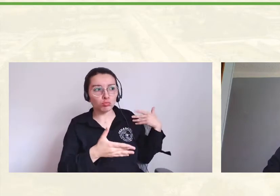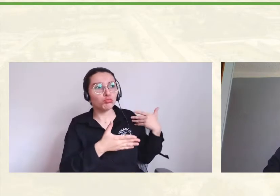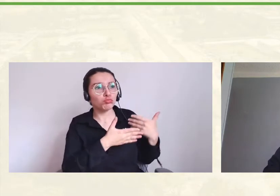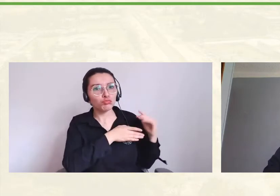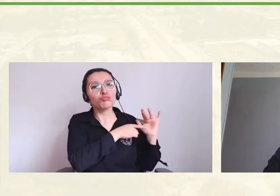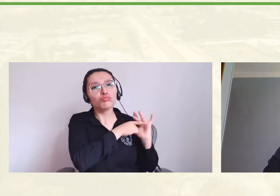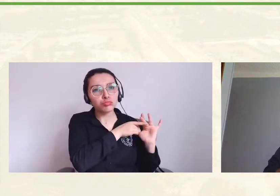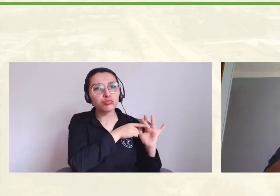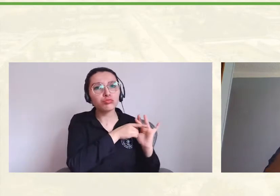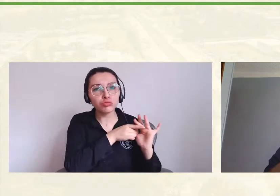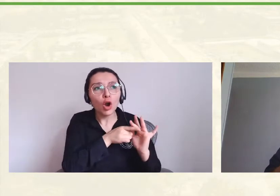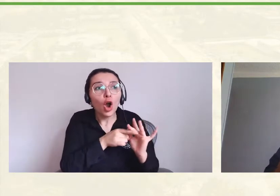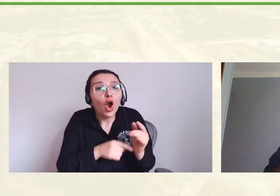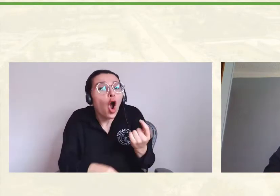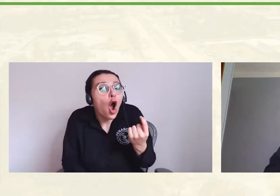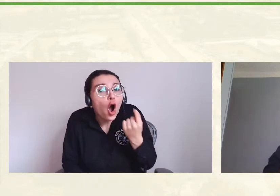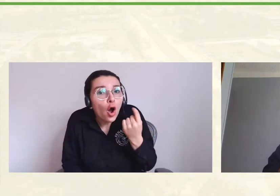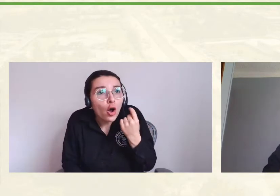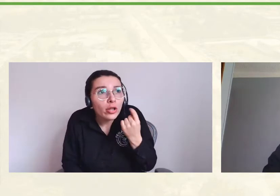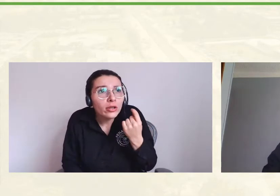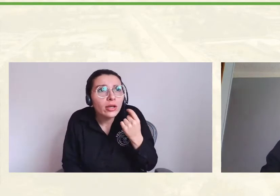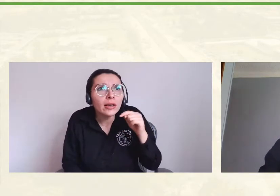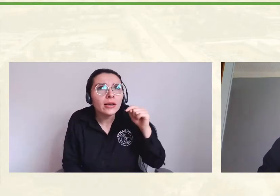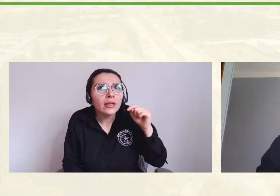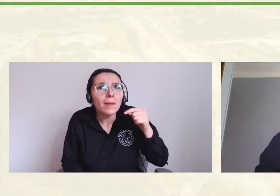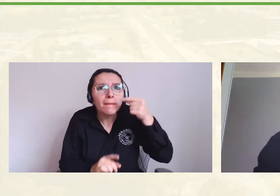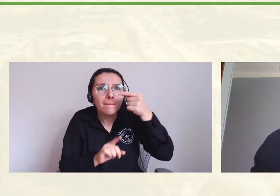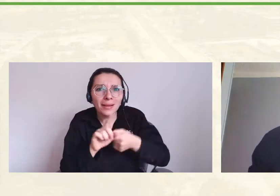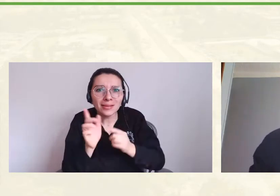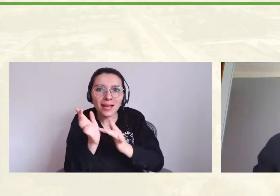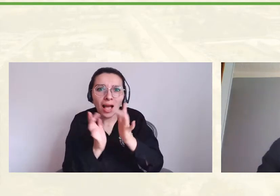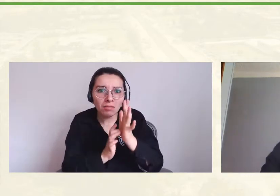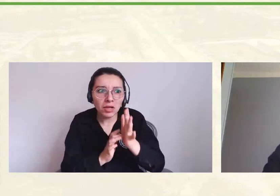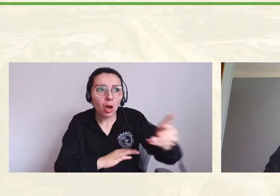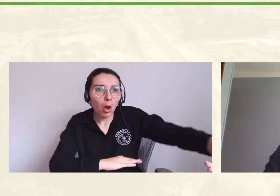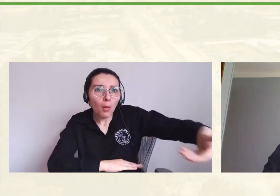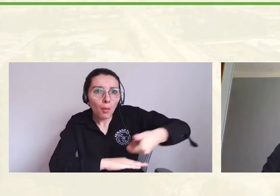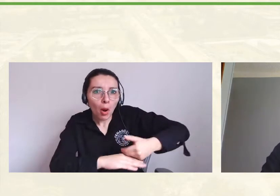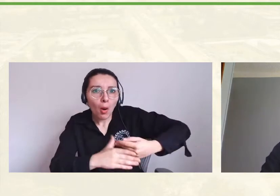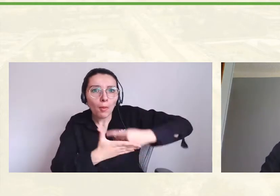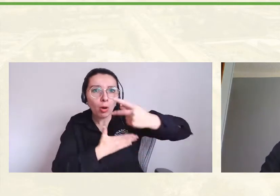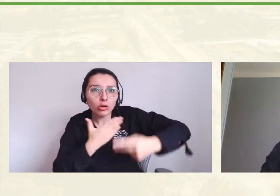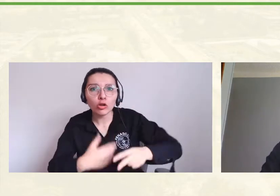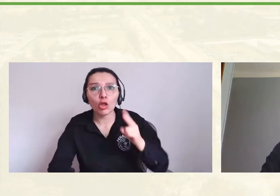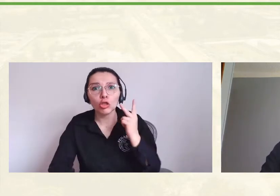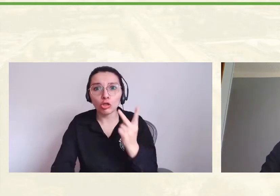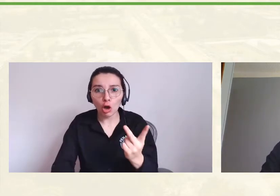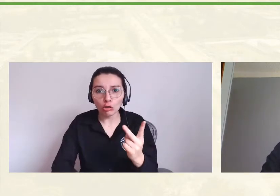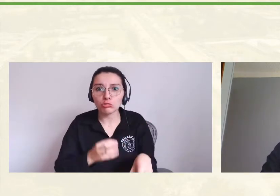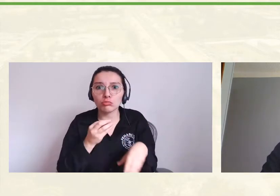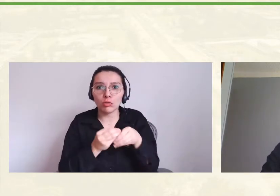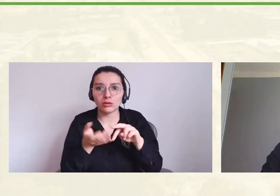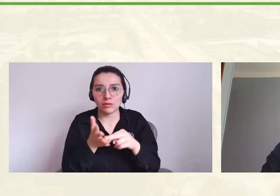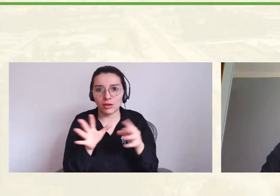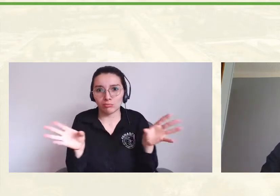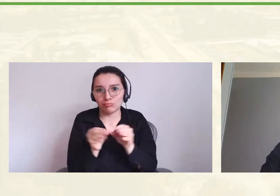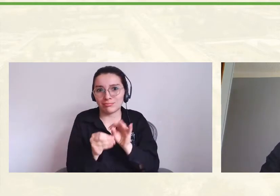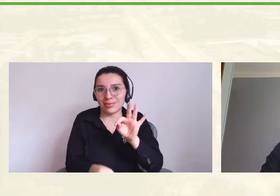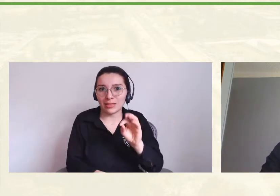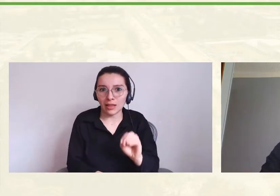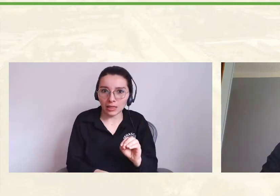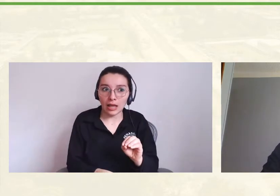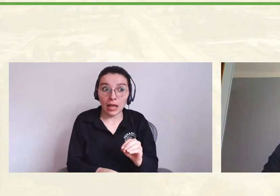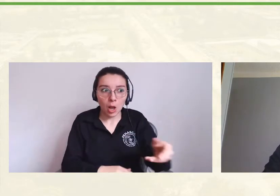se presentaron ahorita en el mes de abril, de hecho, fue que se dieron. Esas postulaciones, digamos, van,